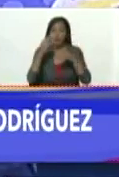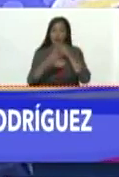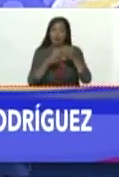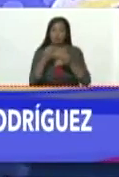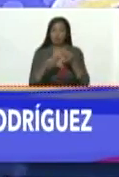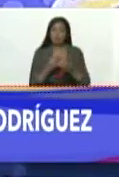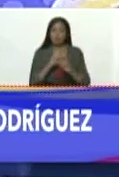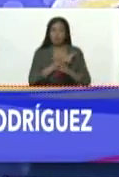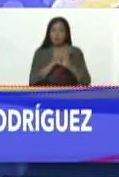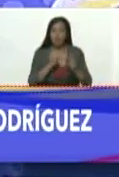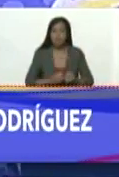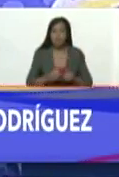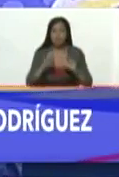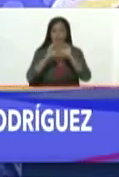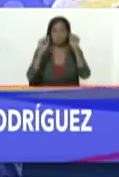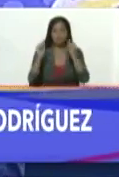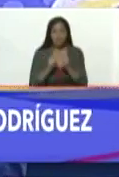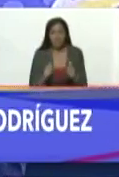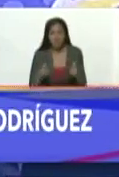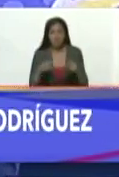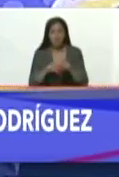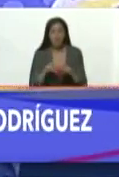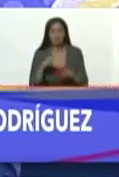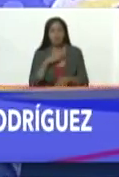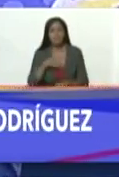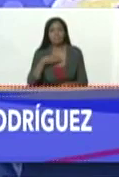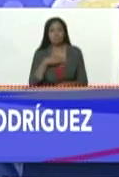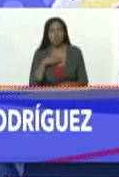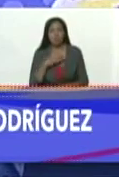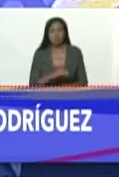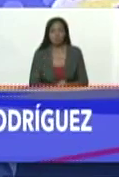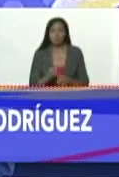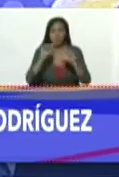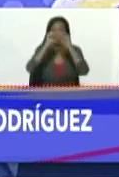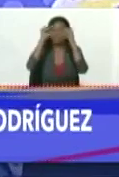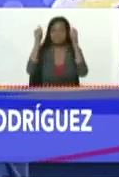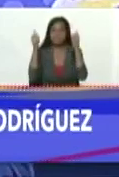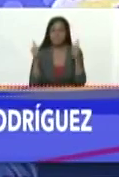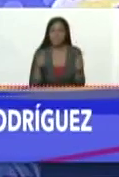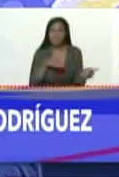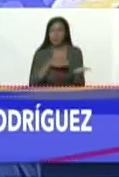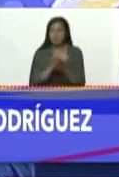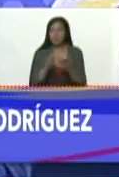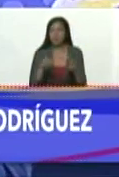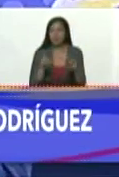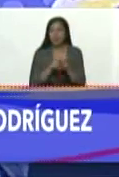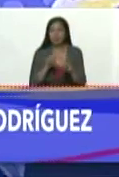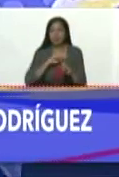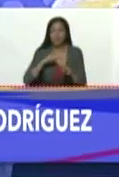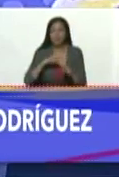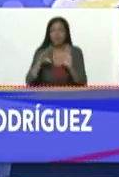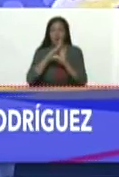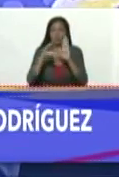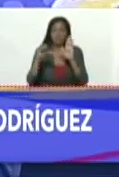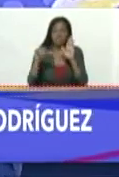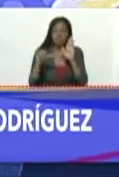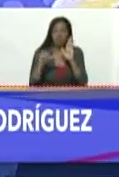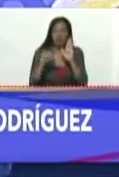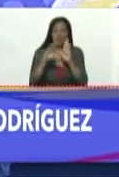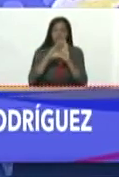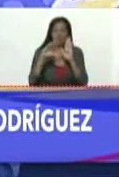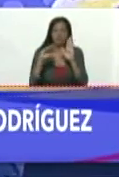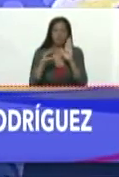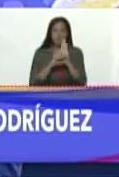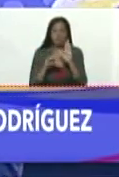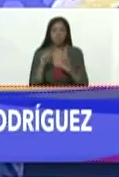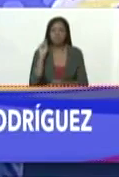y fortalecido el sistema de misiones y el sistema garantista de nuestra Constitución.